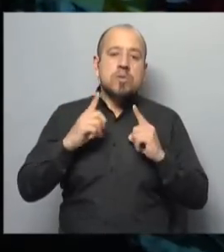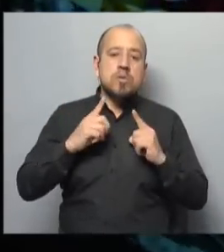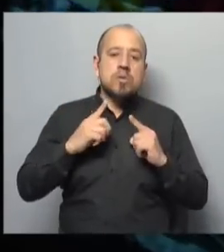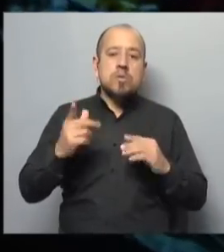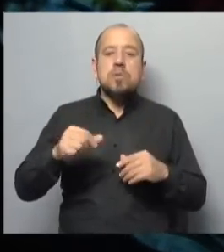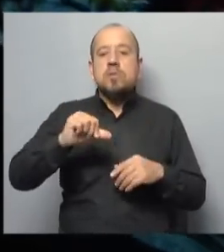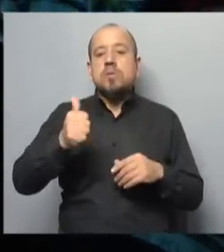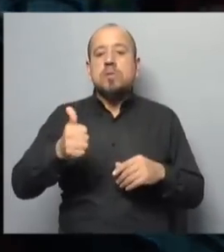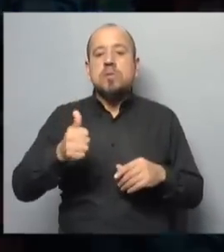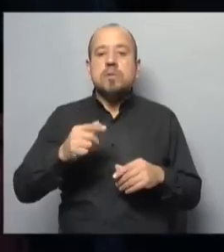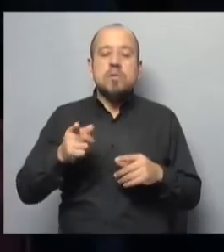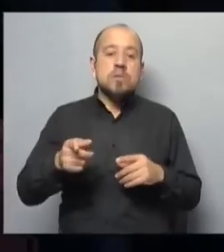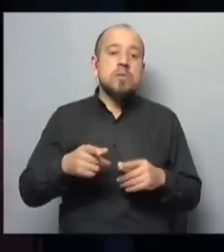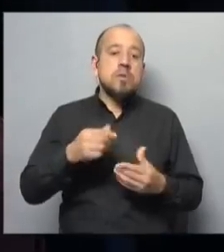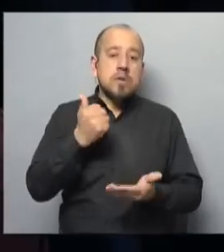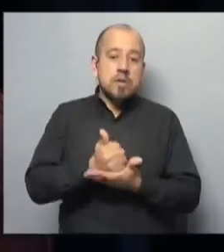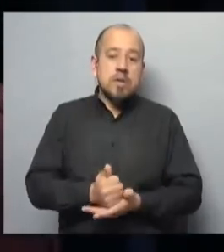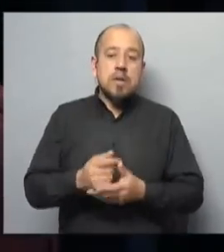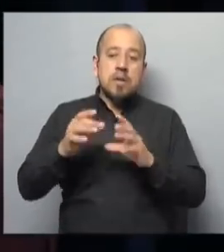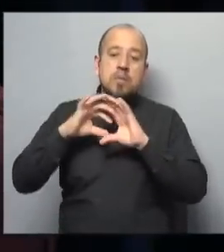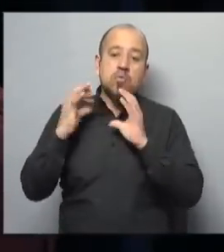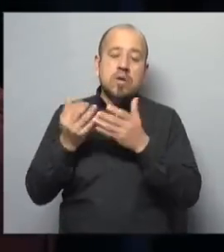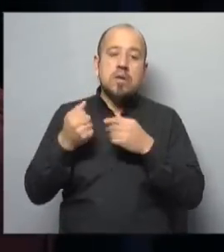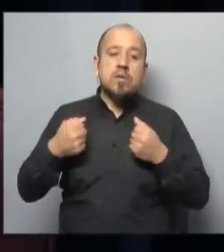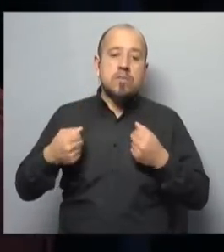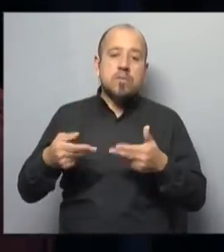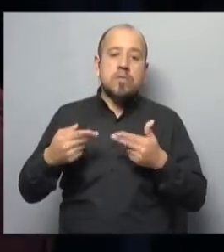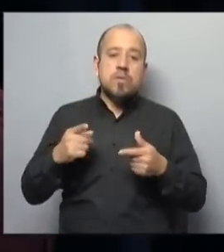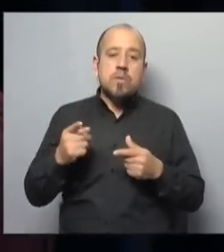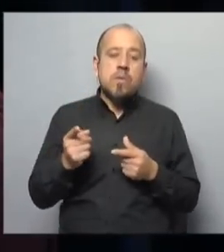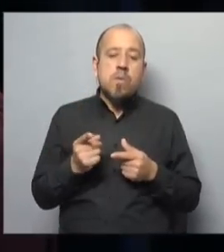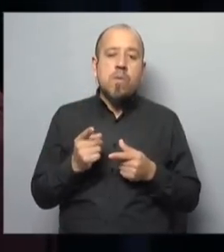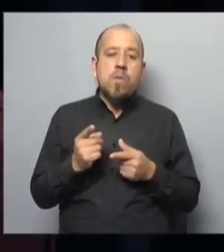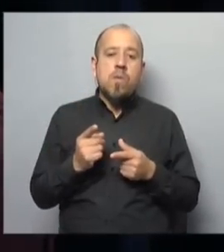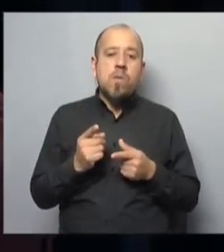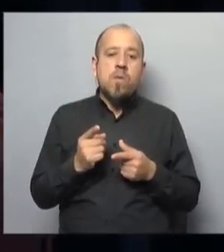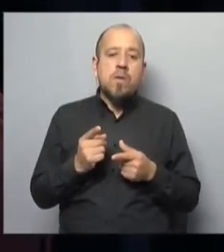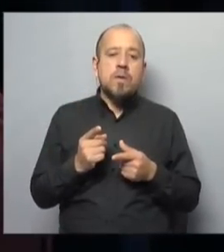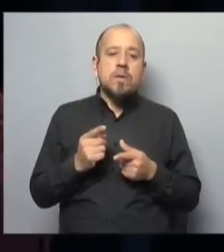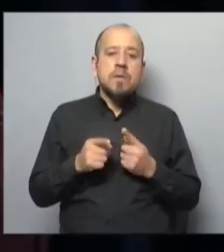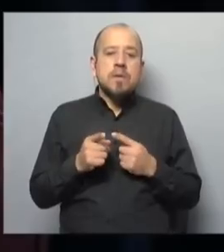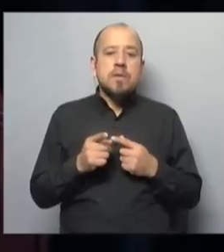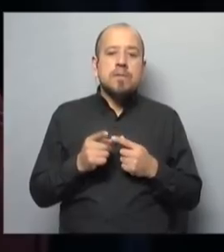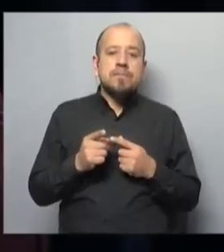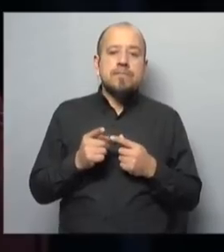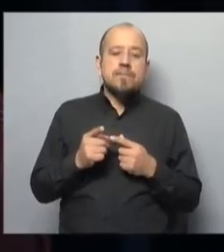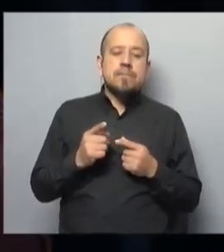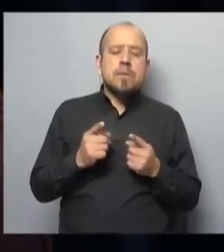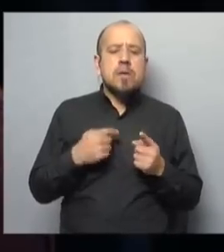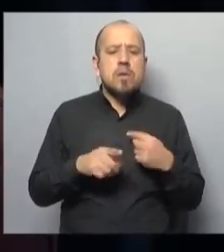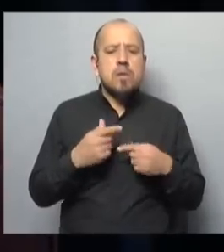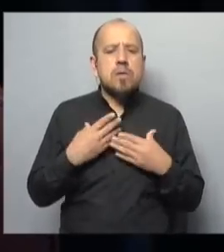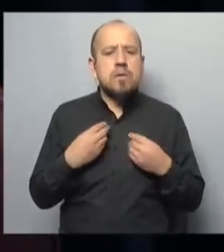porque ya estar ahí es como una cosa maravillosa y es la sensación que siempre me queda es que